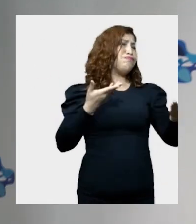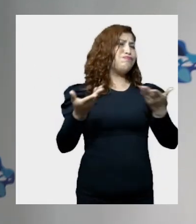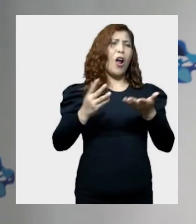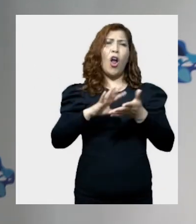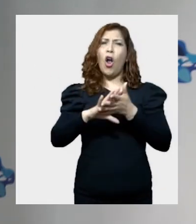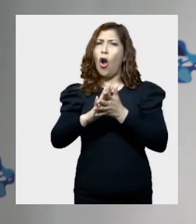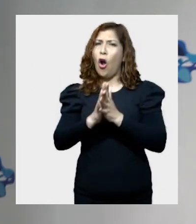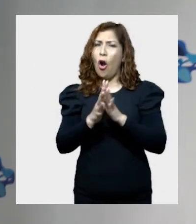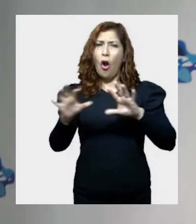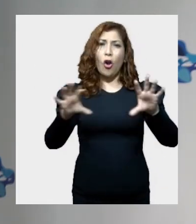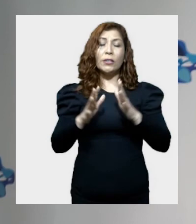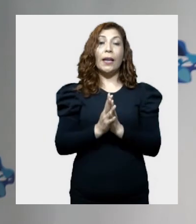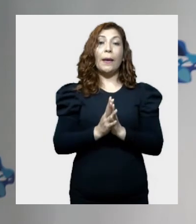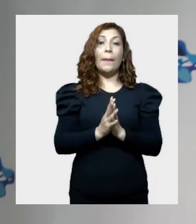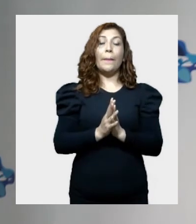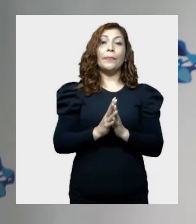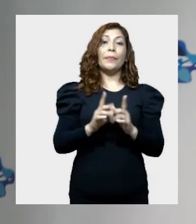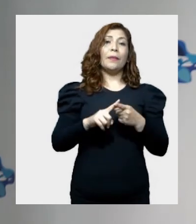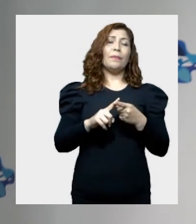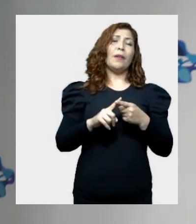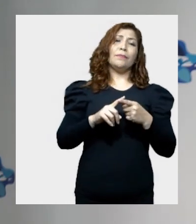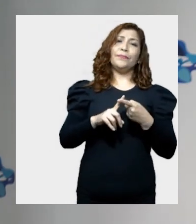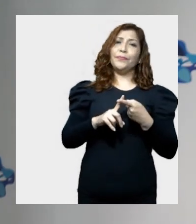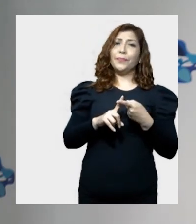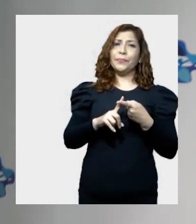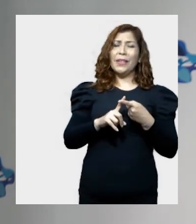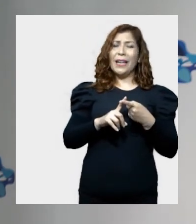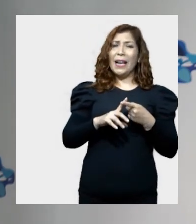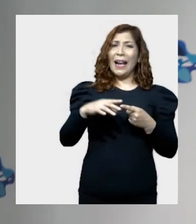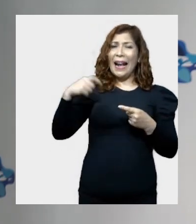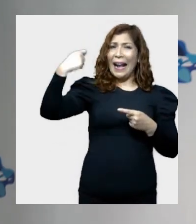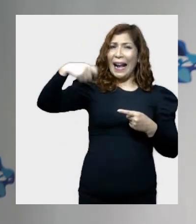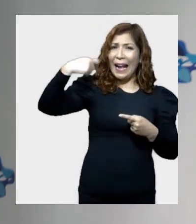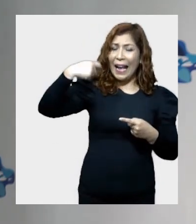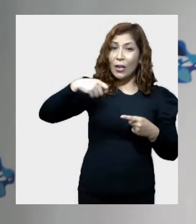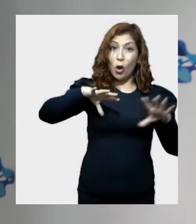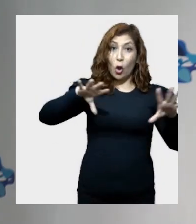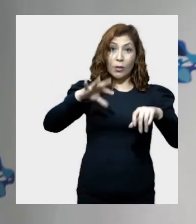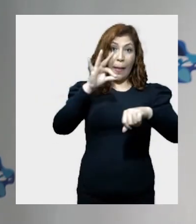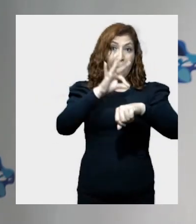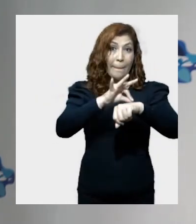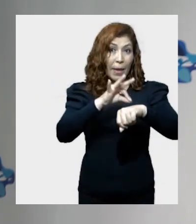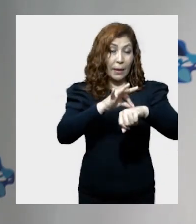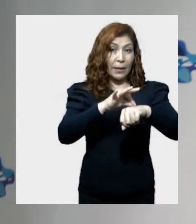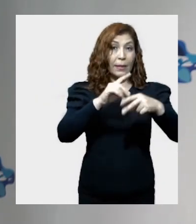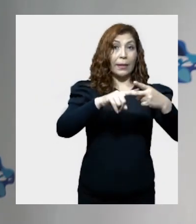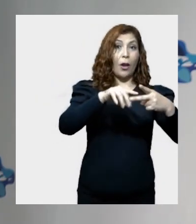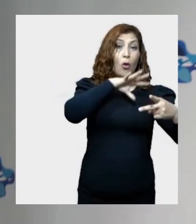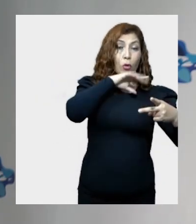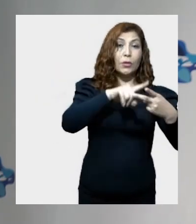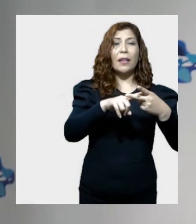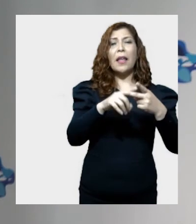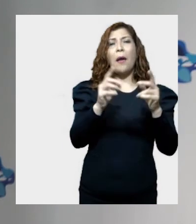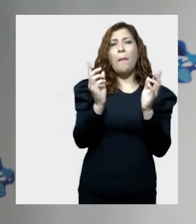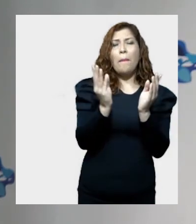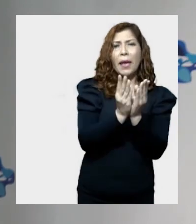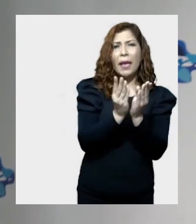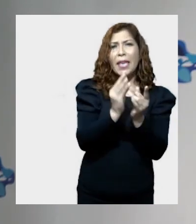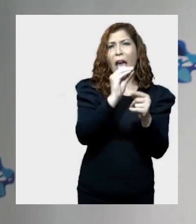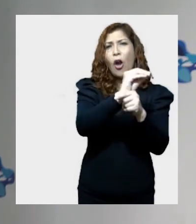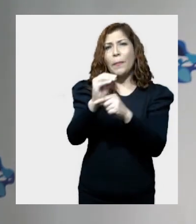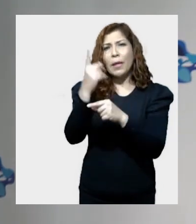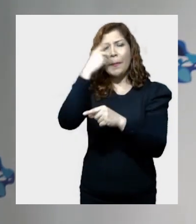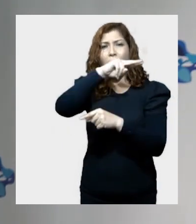donaciones, las que fluctuaron desde complejos y costosos equipamientos médicos hasta pequeñas colaciones para nuestro